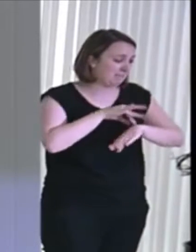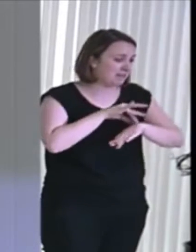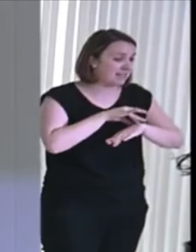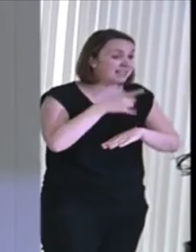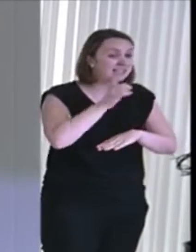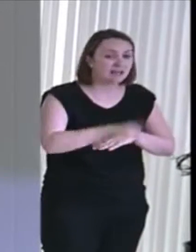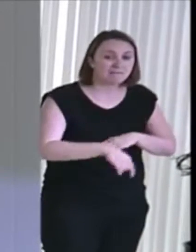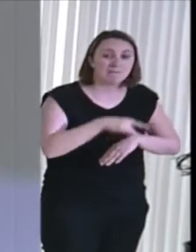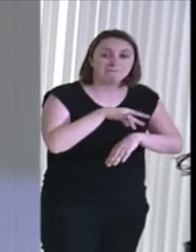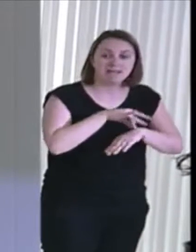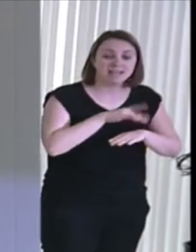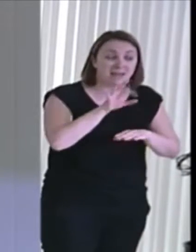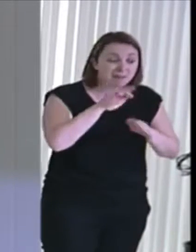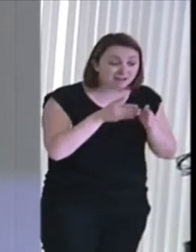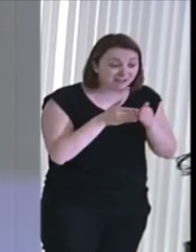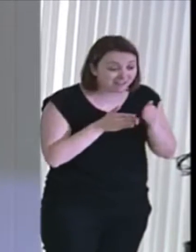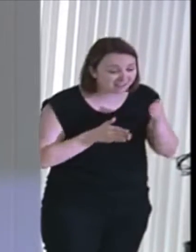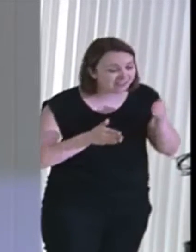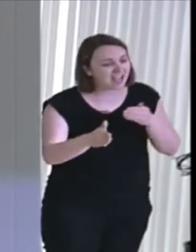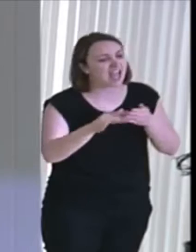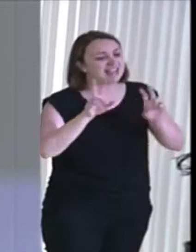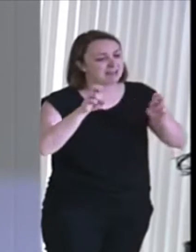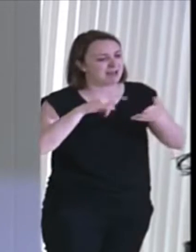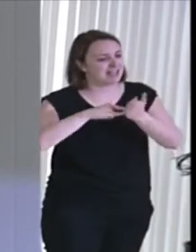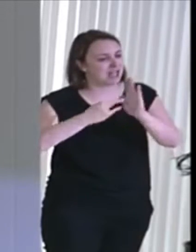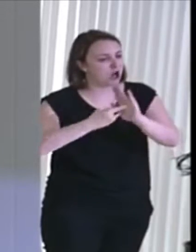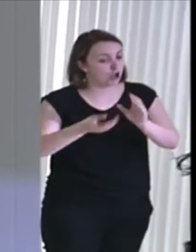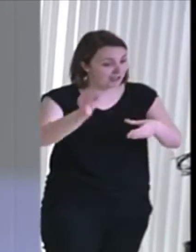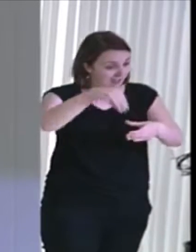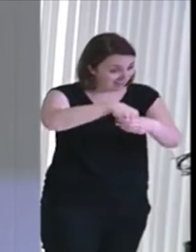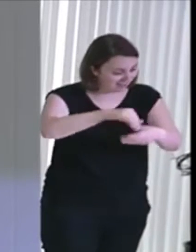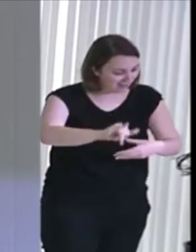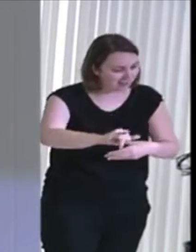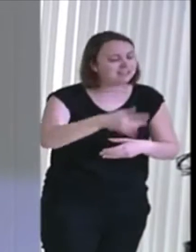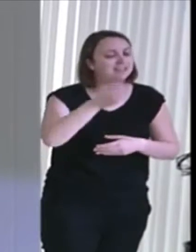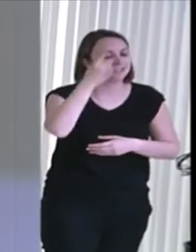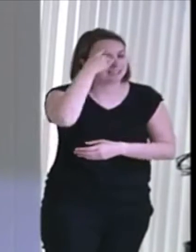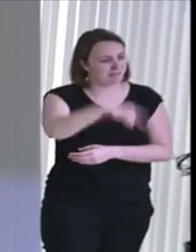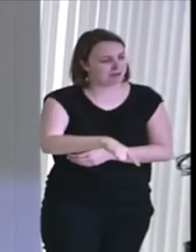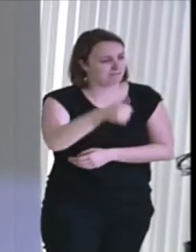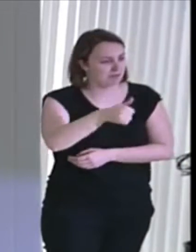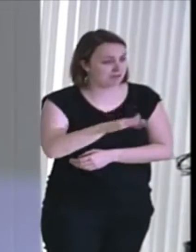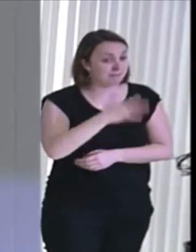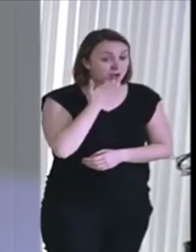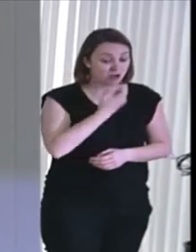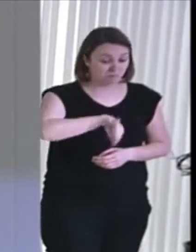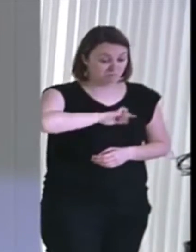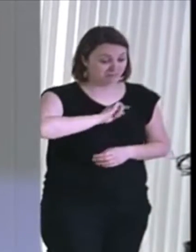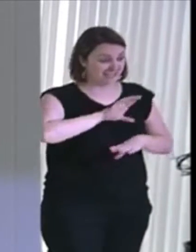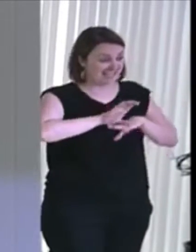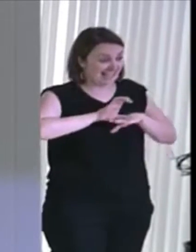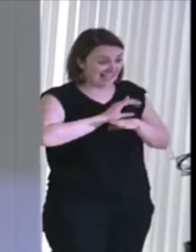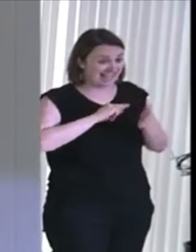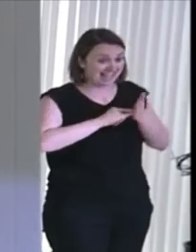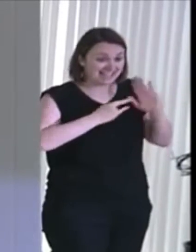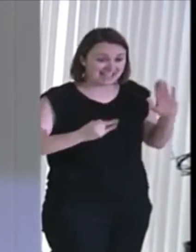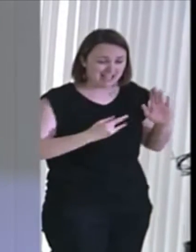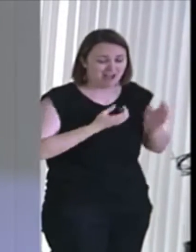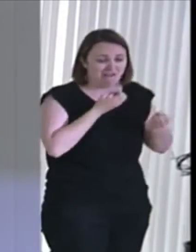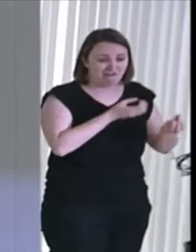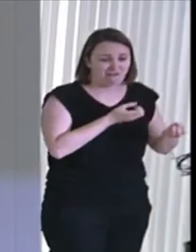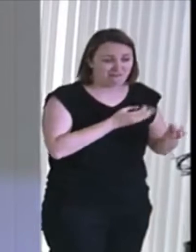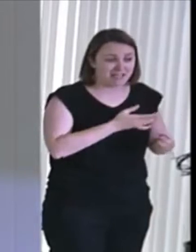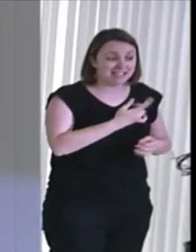además de estudiar toda la medicina tuviera una rama obligatoria de tecnología, se haría más. El problema es que los que estudiamos ingeniería informática,